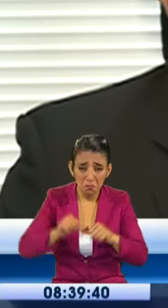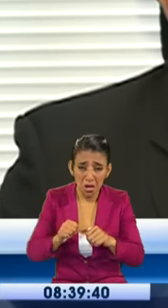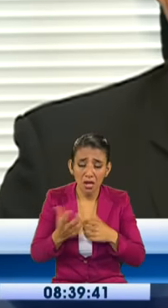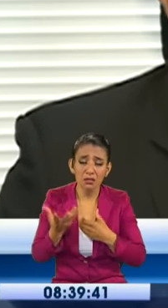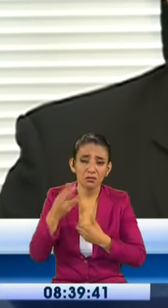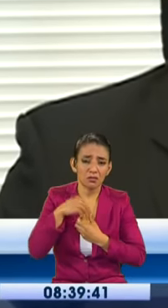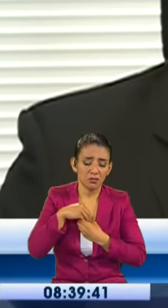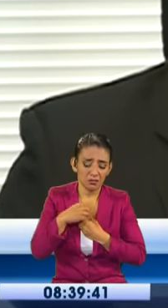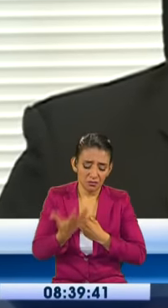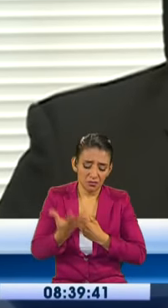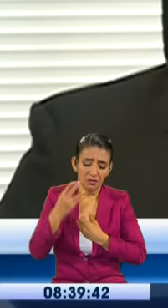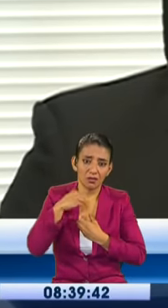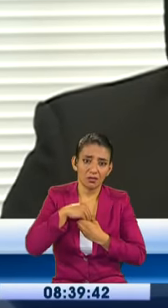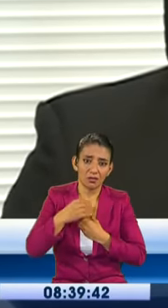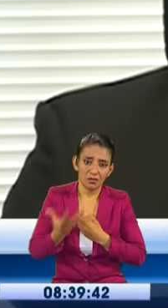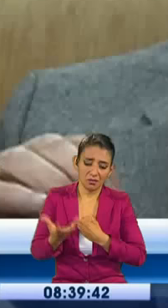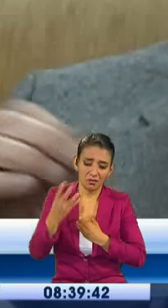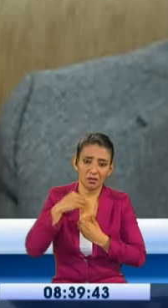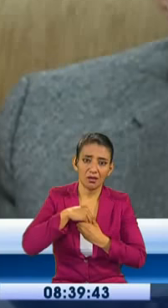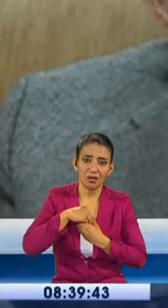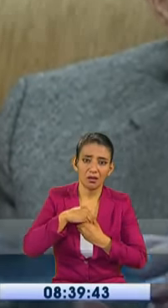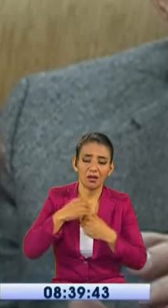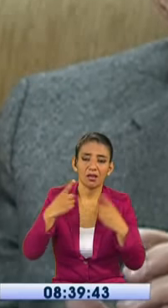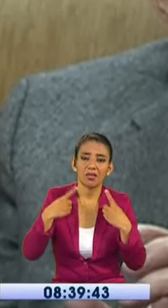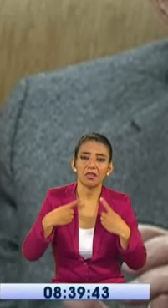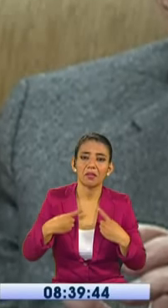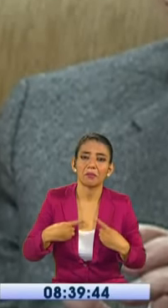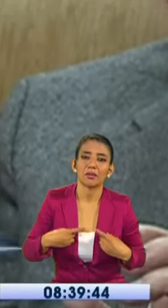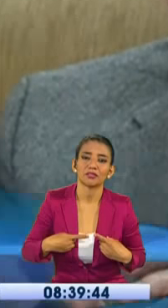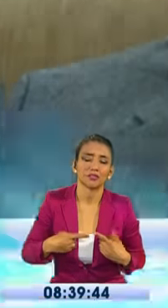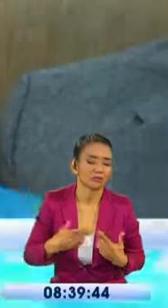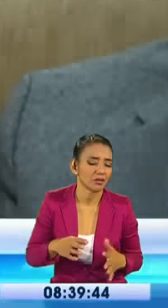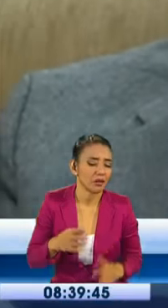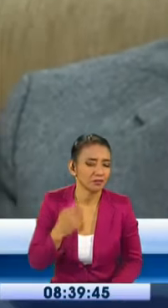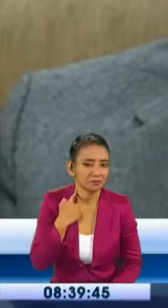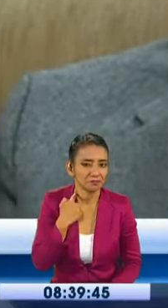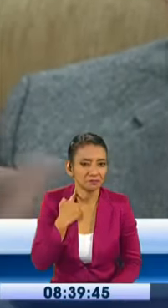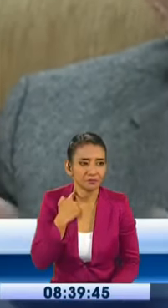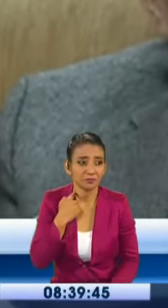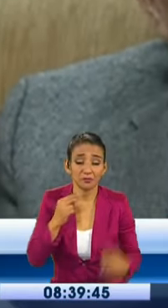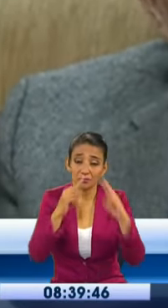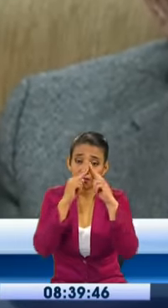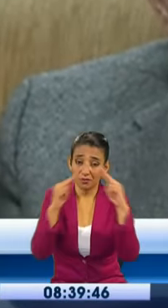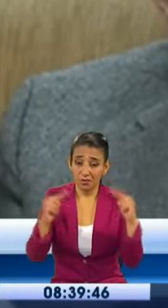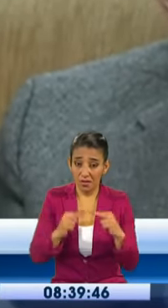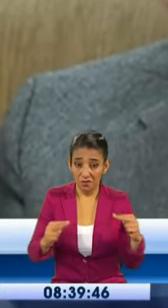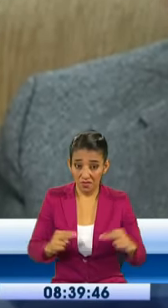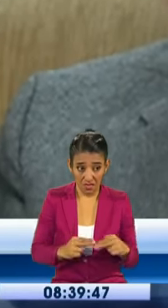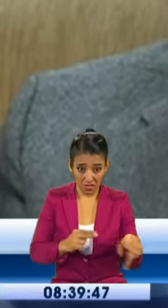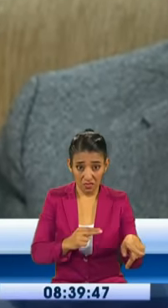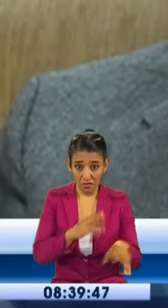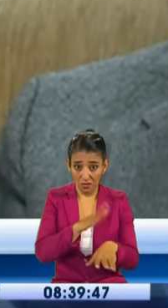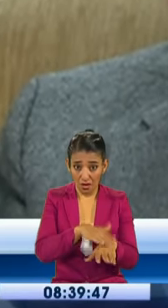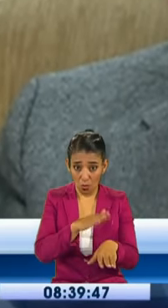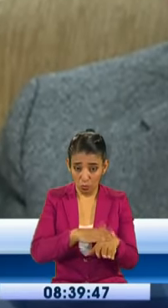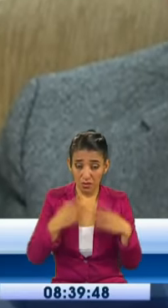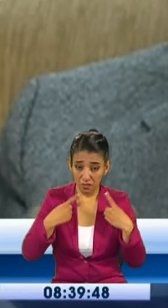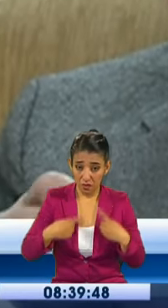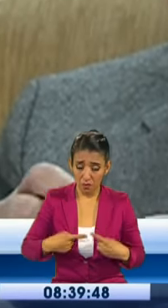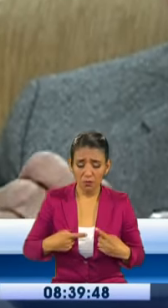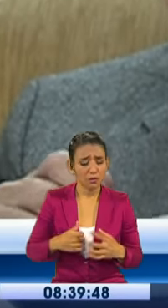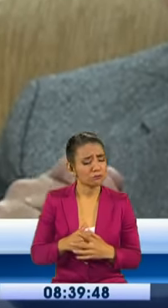represión que organiza todo cede. No es la Navidad en sí misma la que provoca la depresión, sino